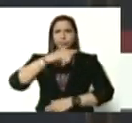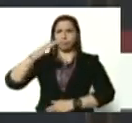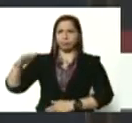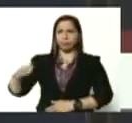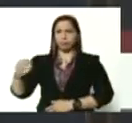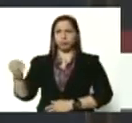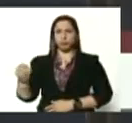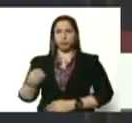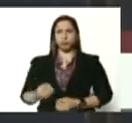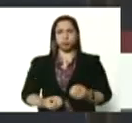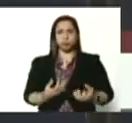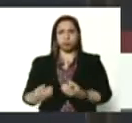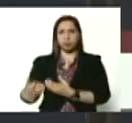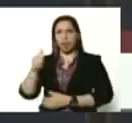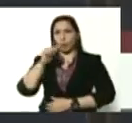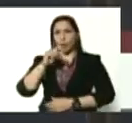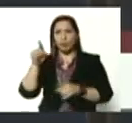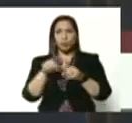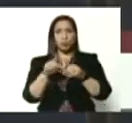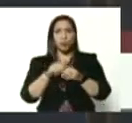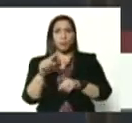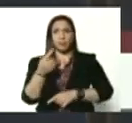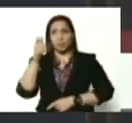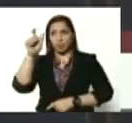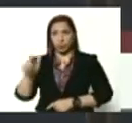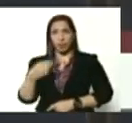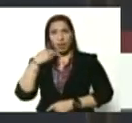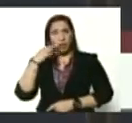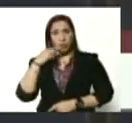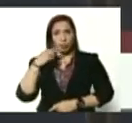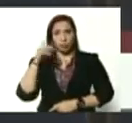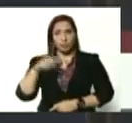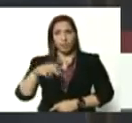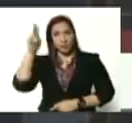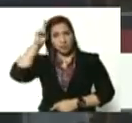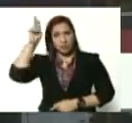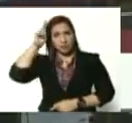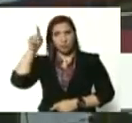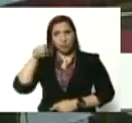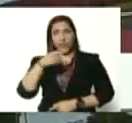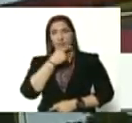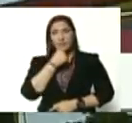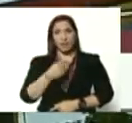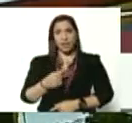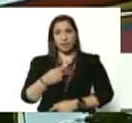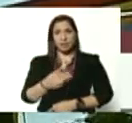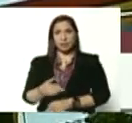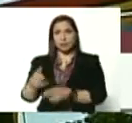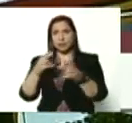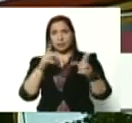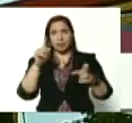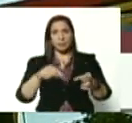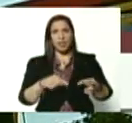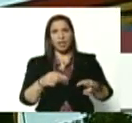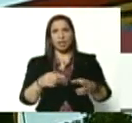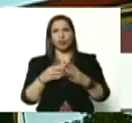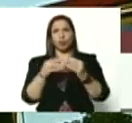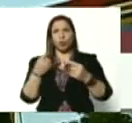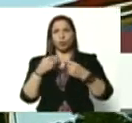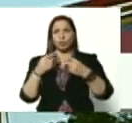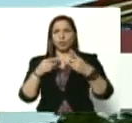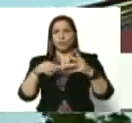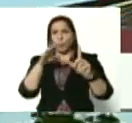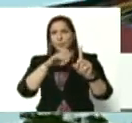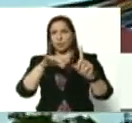que siembran agua como los primeros cumbres indios y negros presa fácil del sicariato y caldo de cultivo para todo tipo de